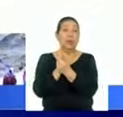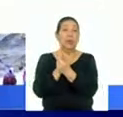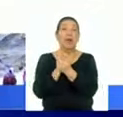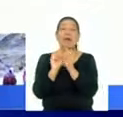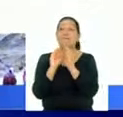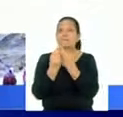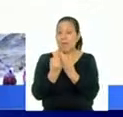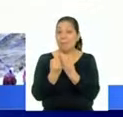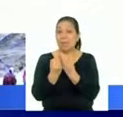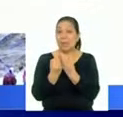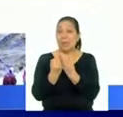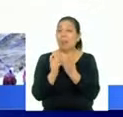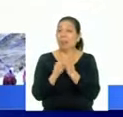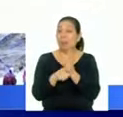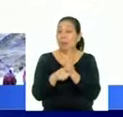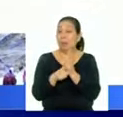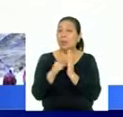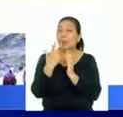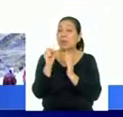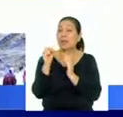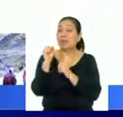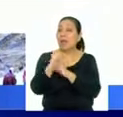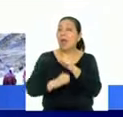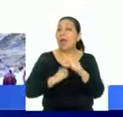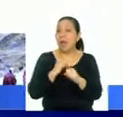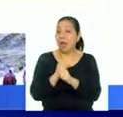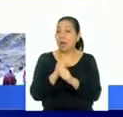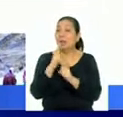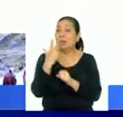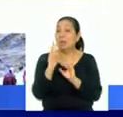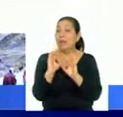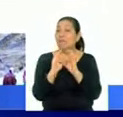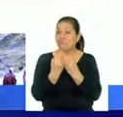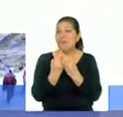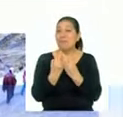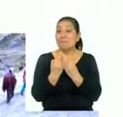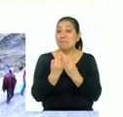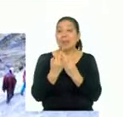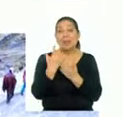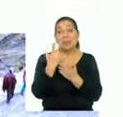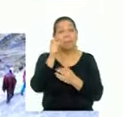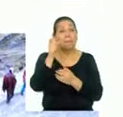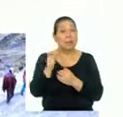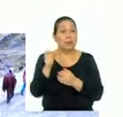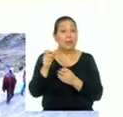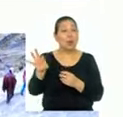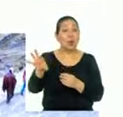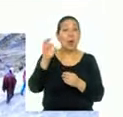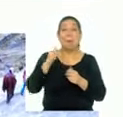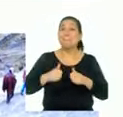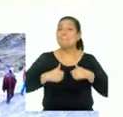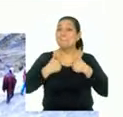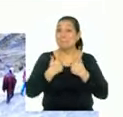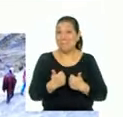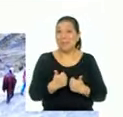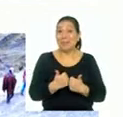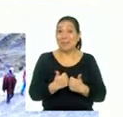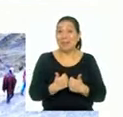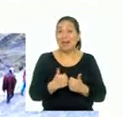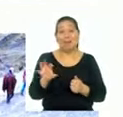de familiares después de cerca de 30 años de tres personas que fueron halladas con vida y que